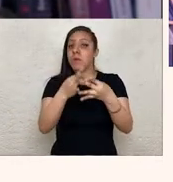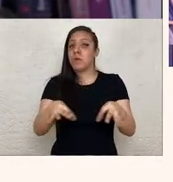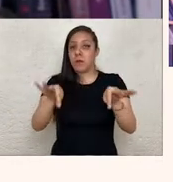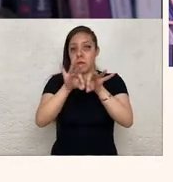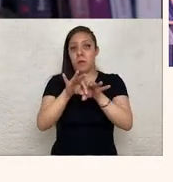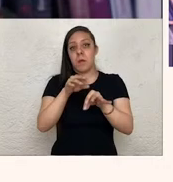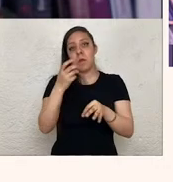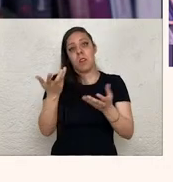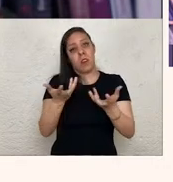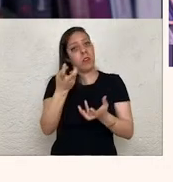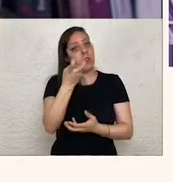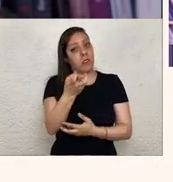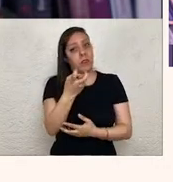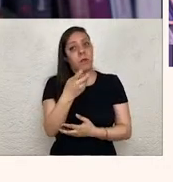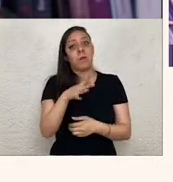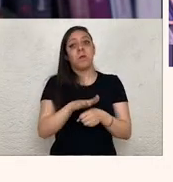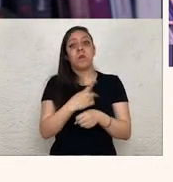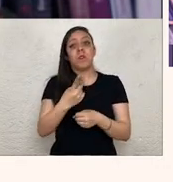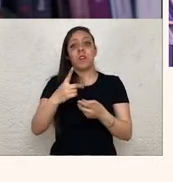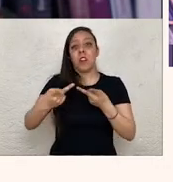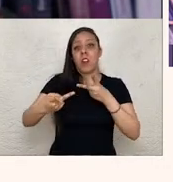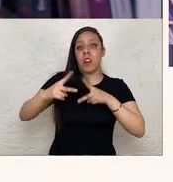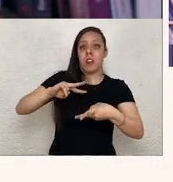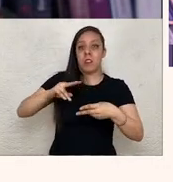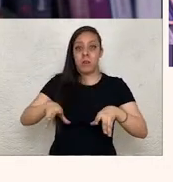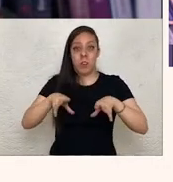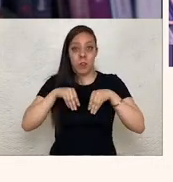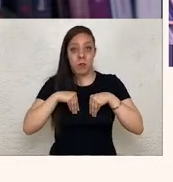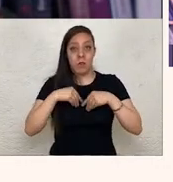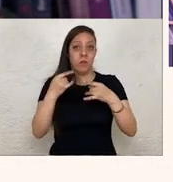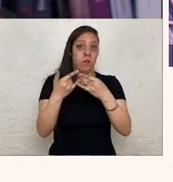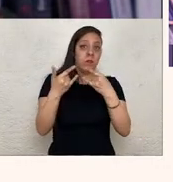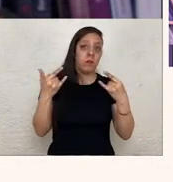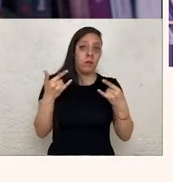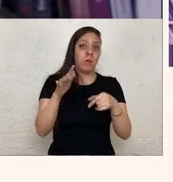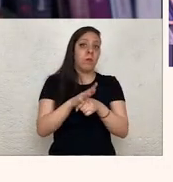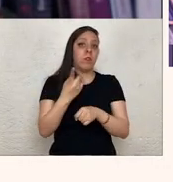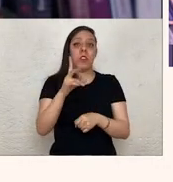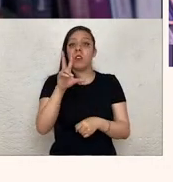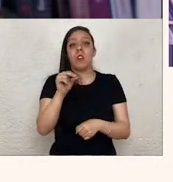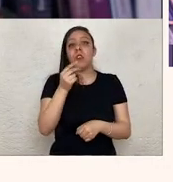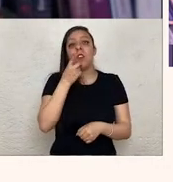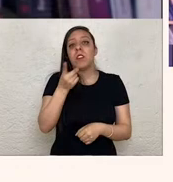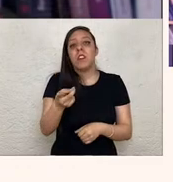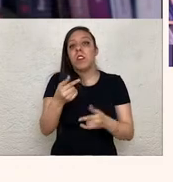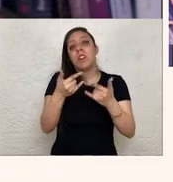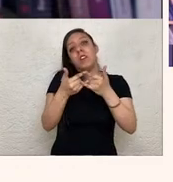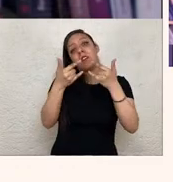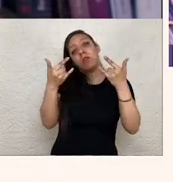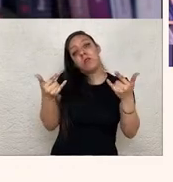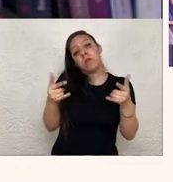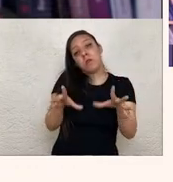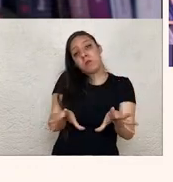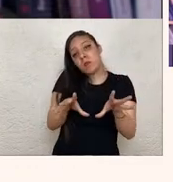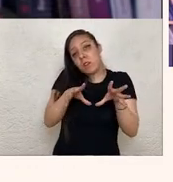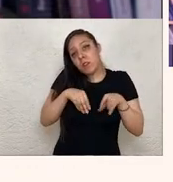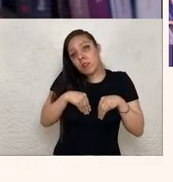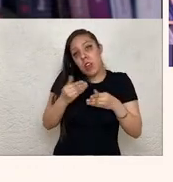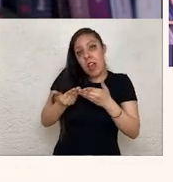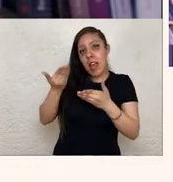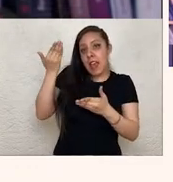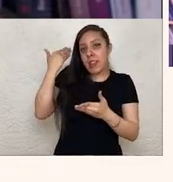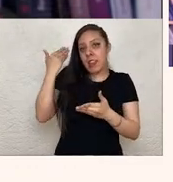haciendo esta, porque esta descolonización de la historia, porque no, o sea, si descolonizamos el